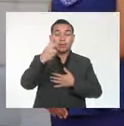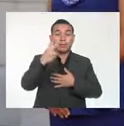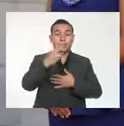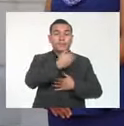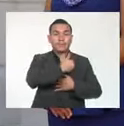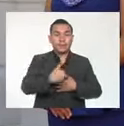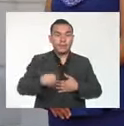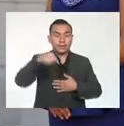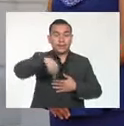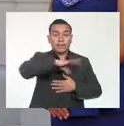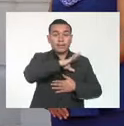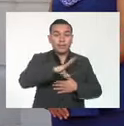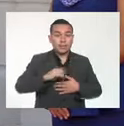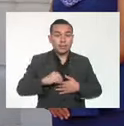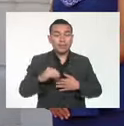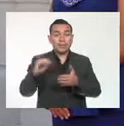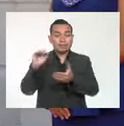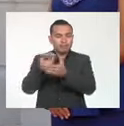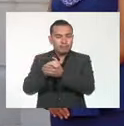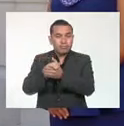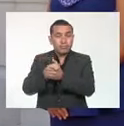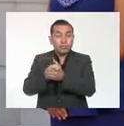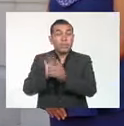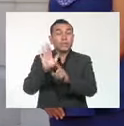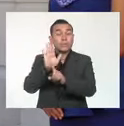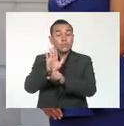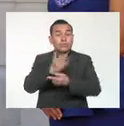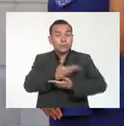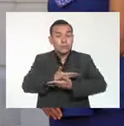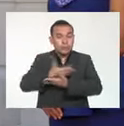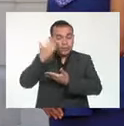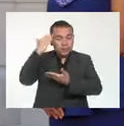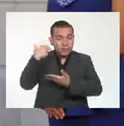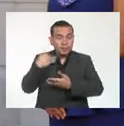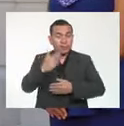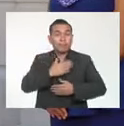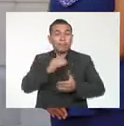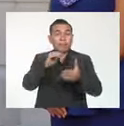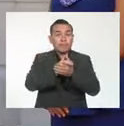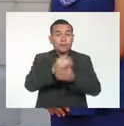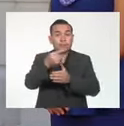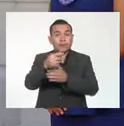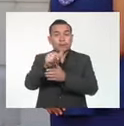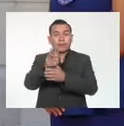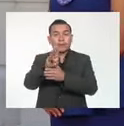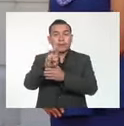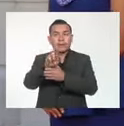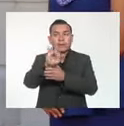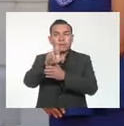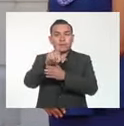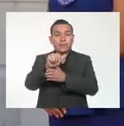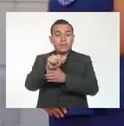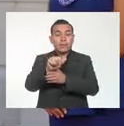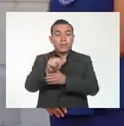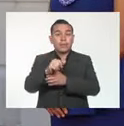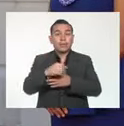de la República y su distinguida esposa e hija, mi querida esposa Gabriela, Primera Dama,